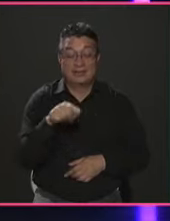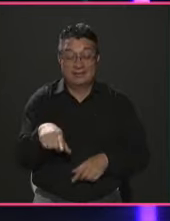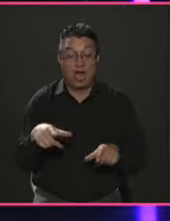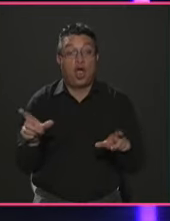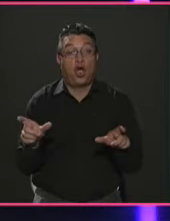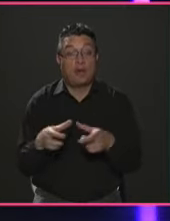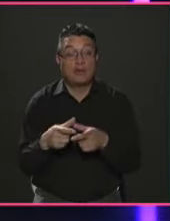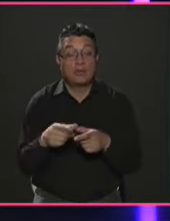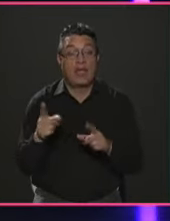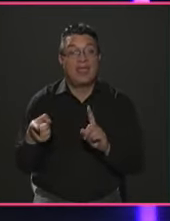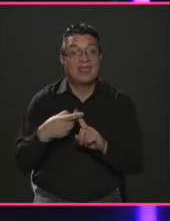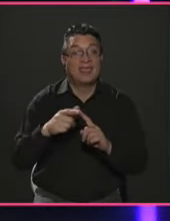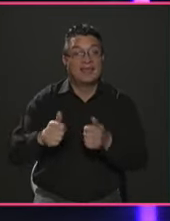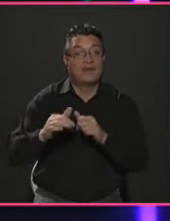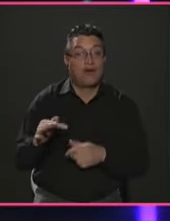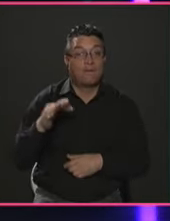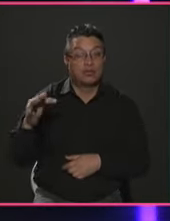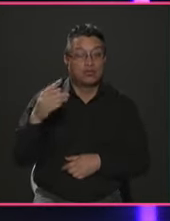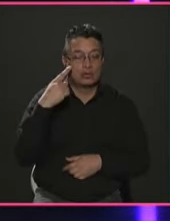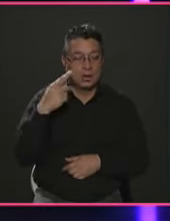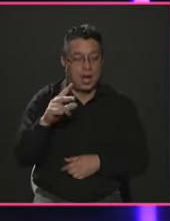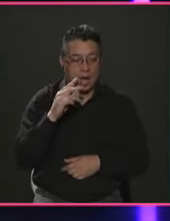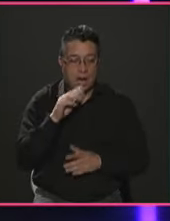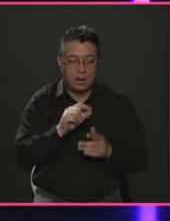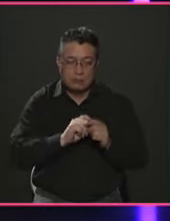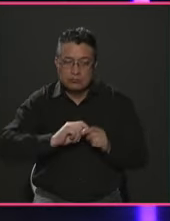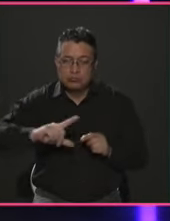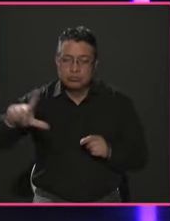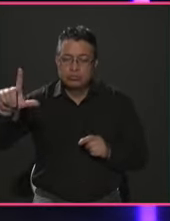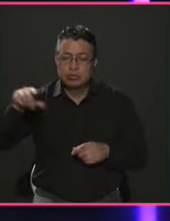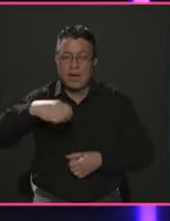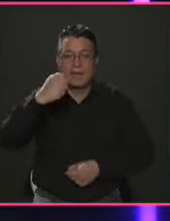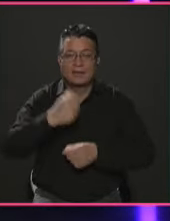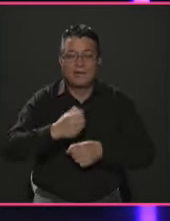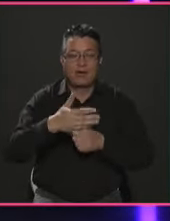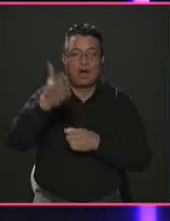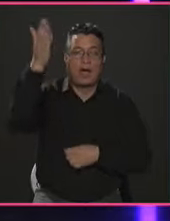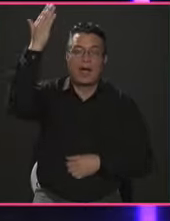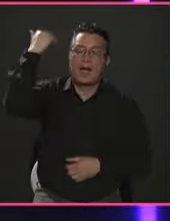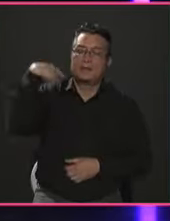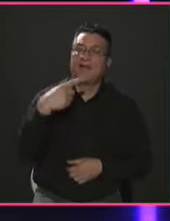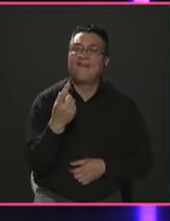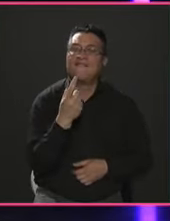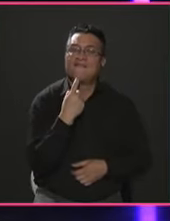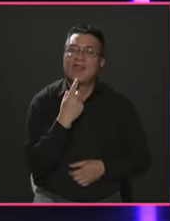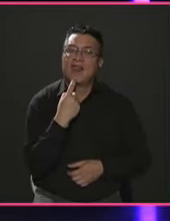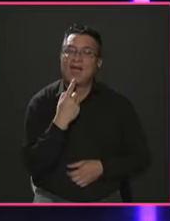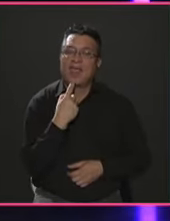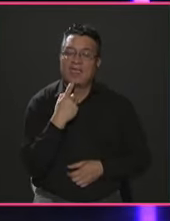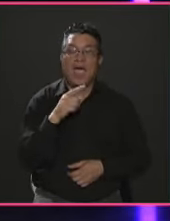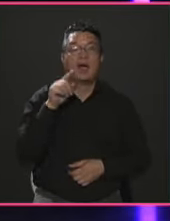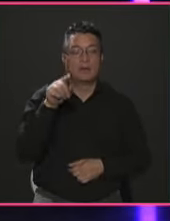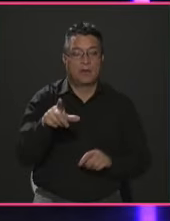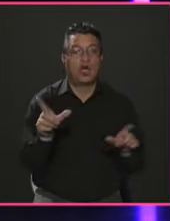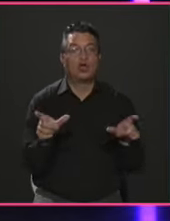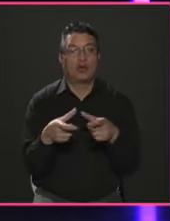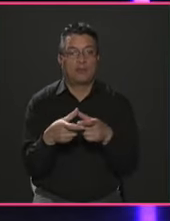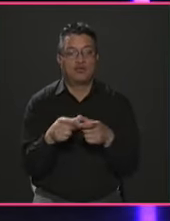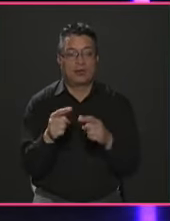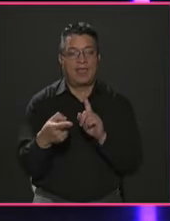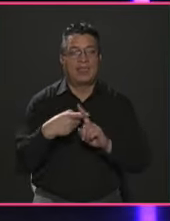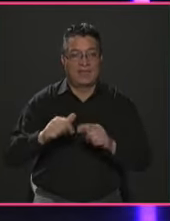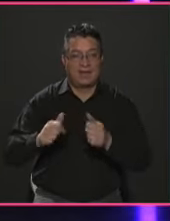del futuro que nació de la observación del trabajo que había hecho Finlandia creando esa comisión desafíos del